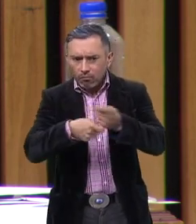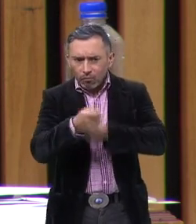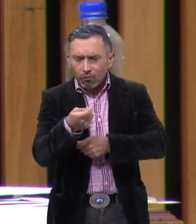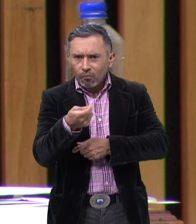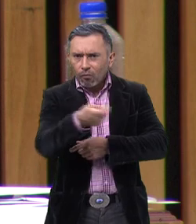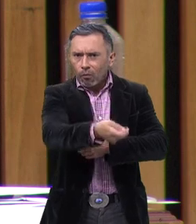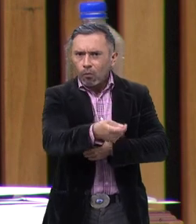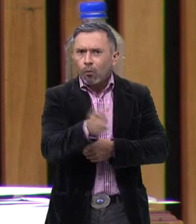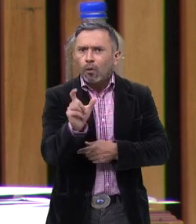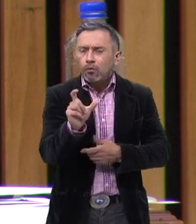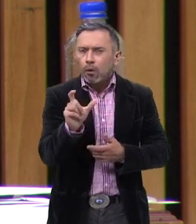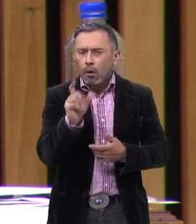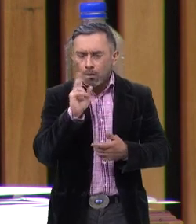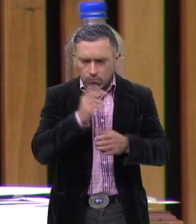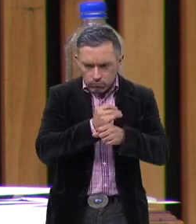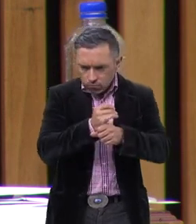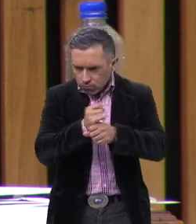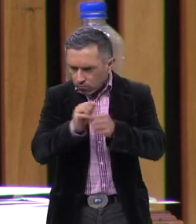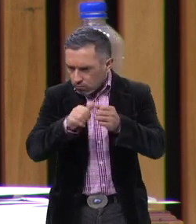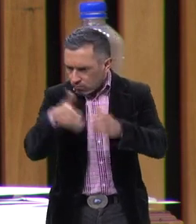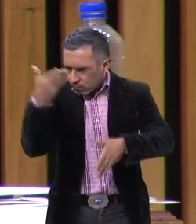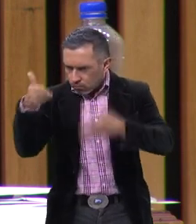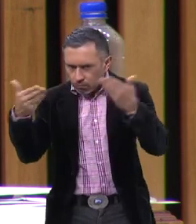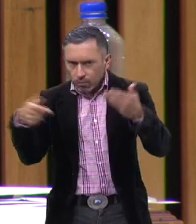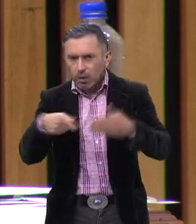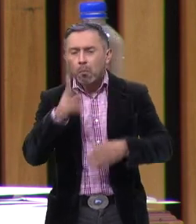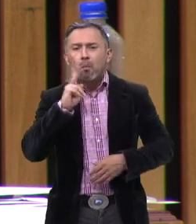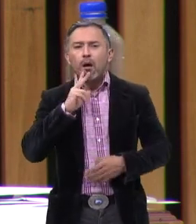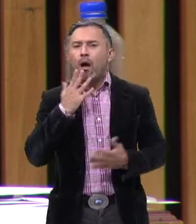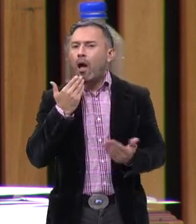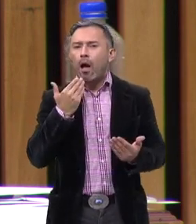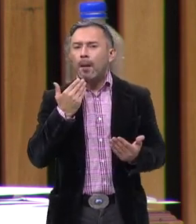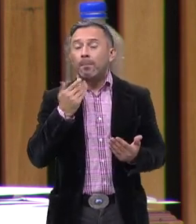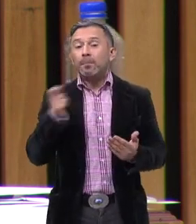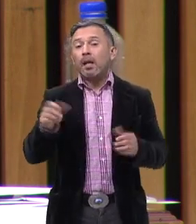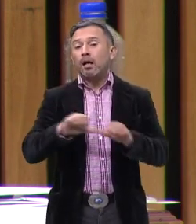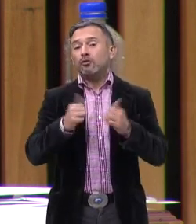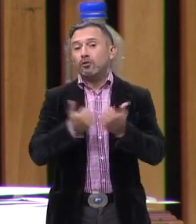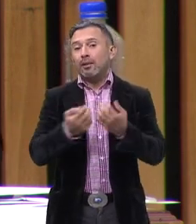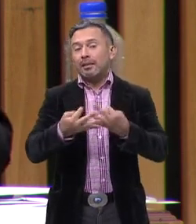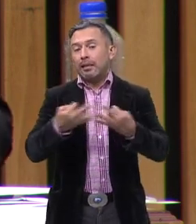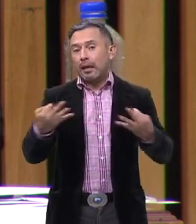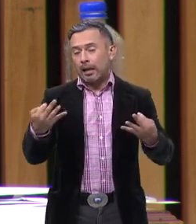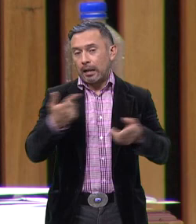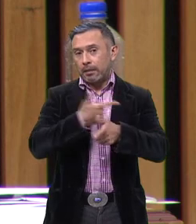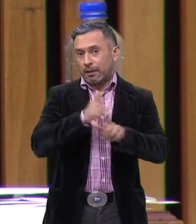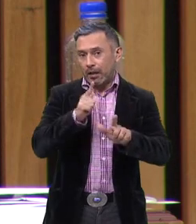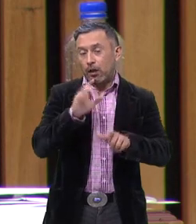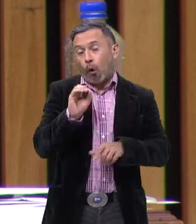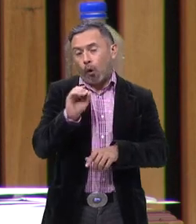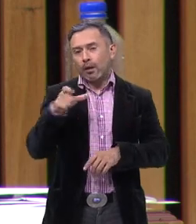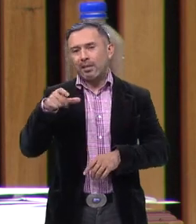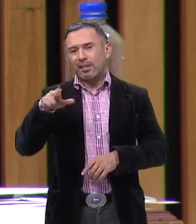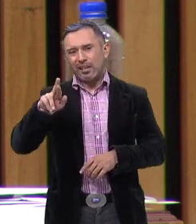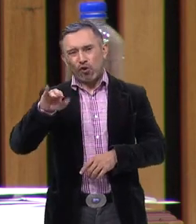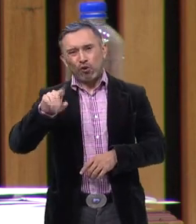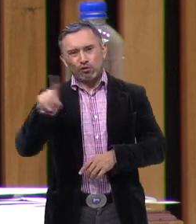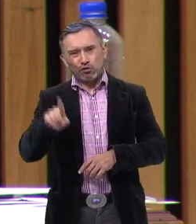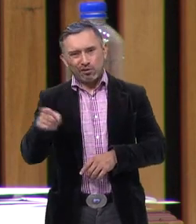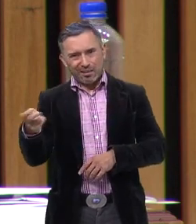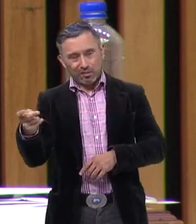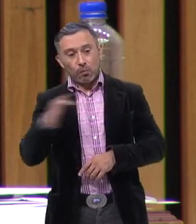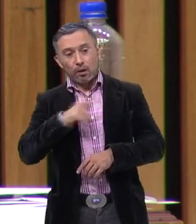prueba de que tierra y libertad o Quirós le diera dinero a los cendis que luego